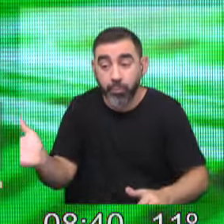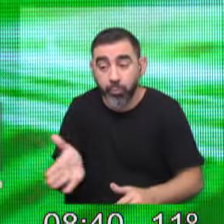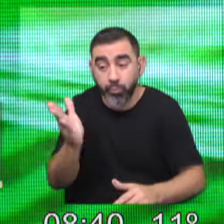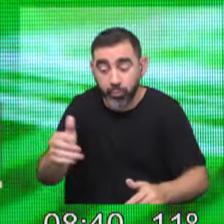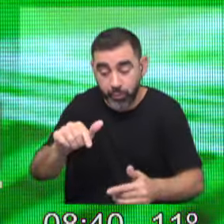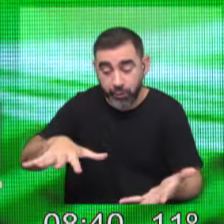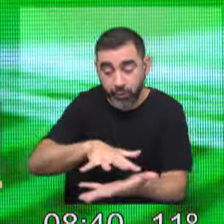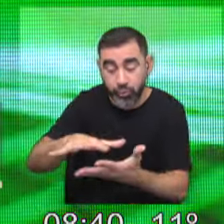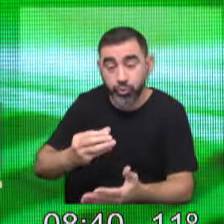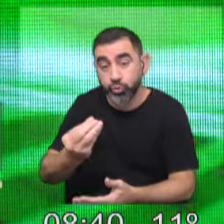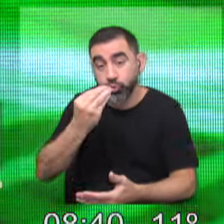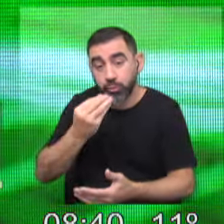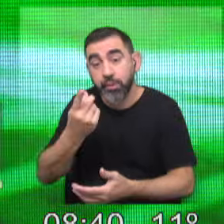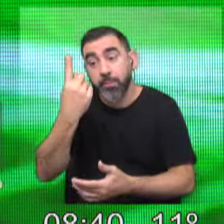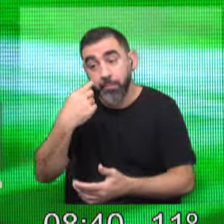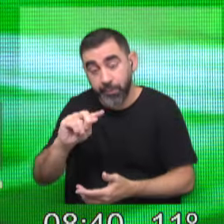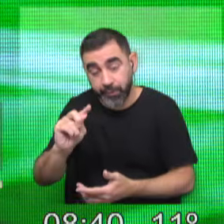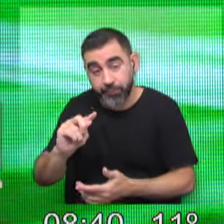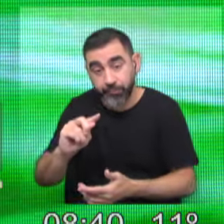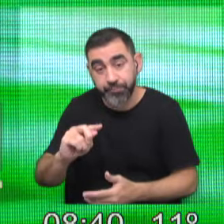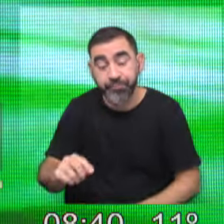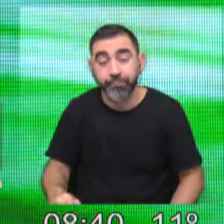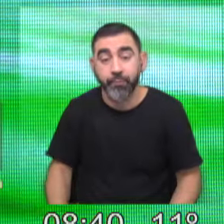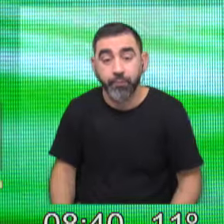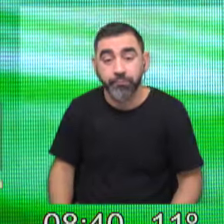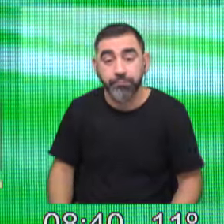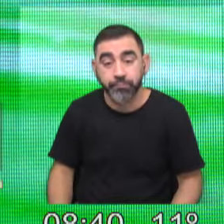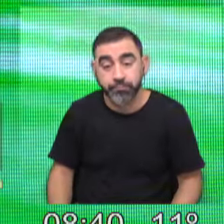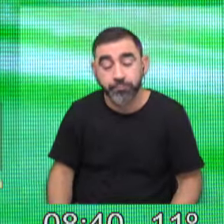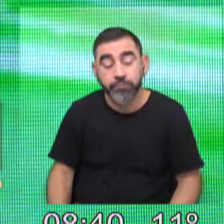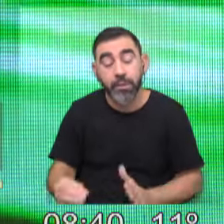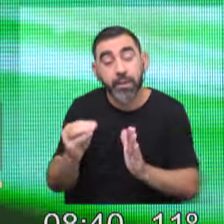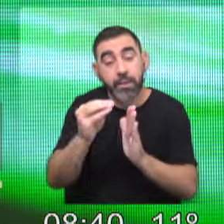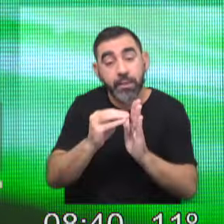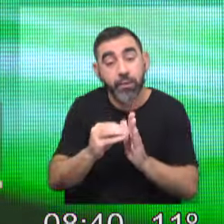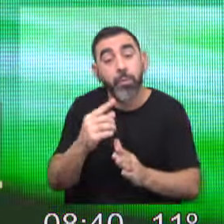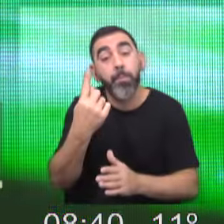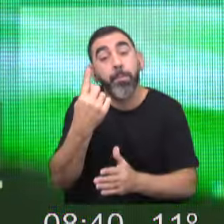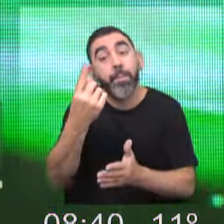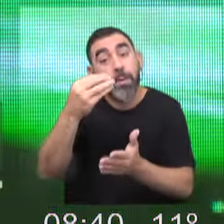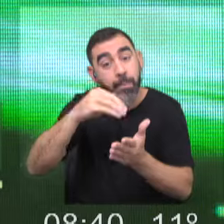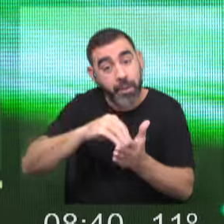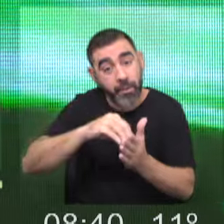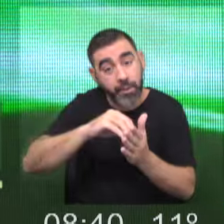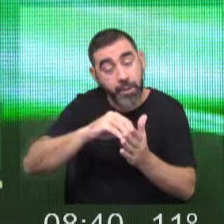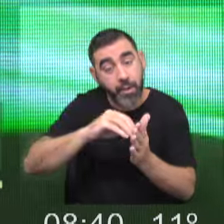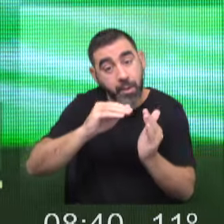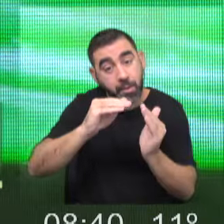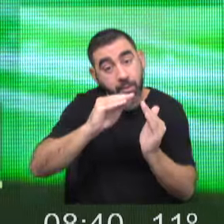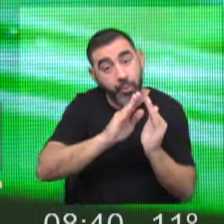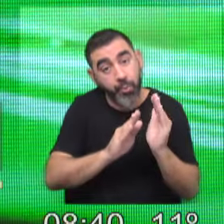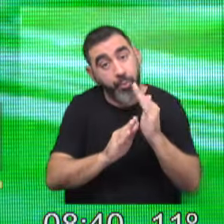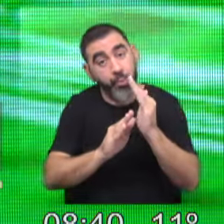alimentos. Pero el hecho de que nuestros registros marcan por primera vez un movimiento de